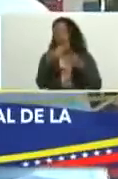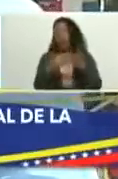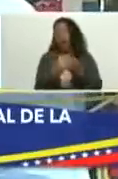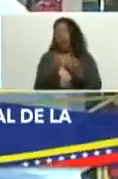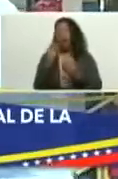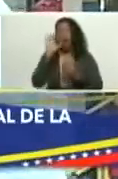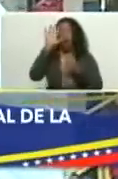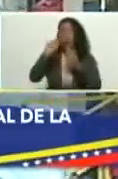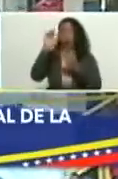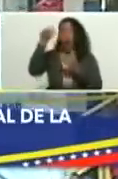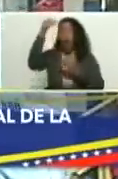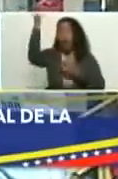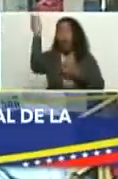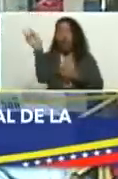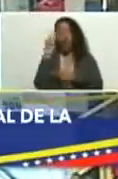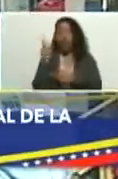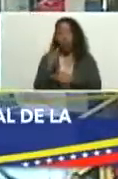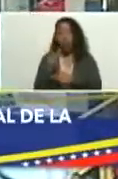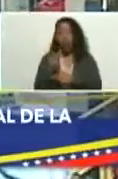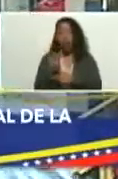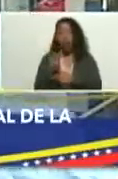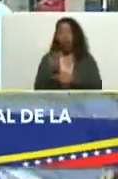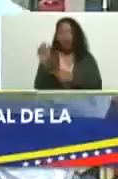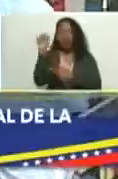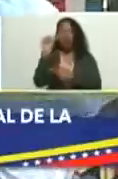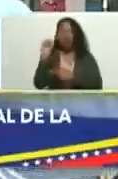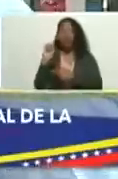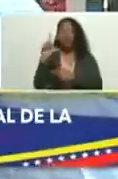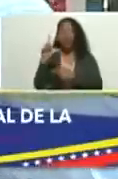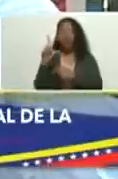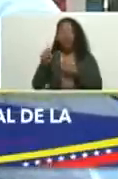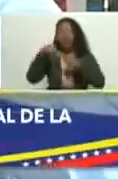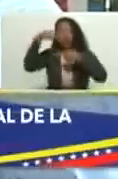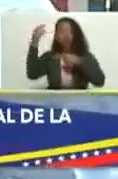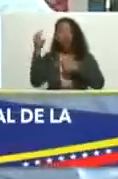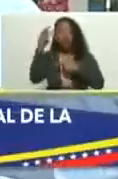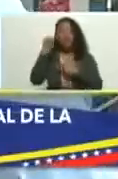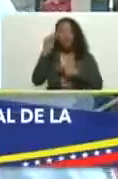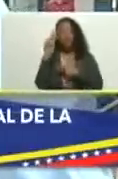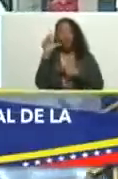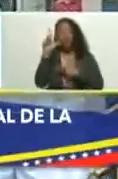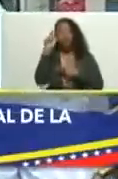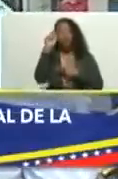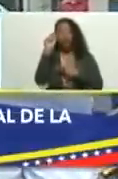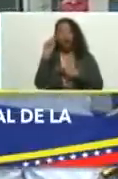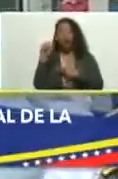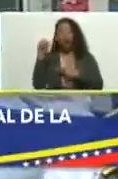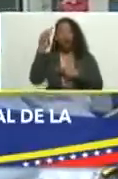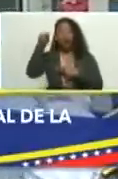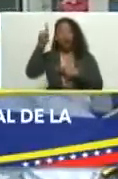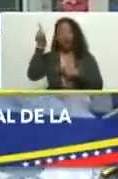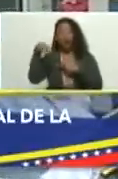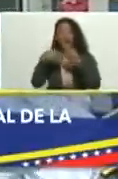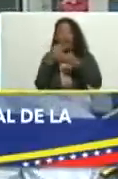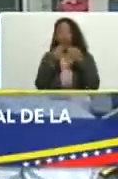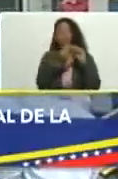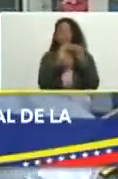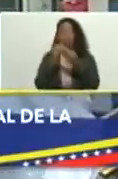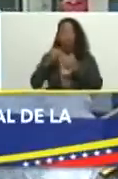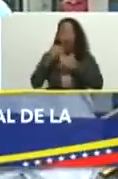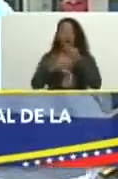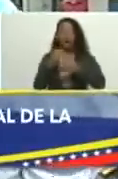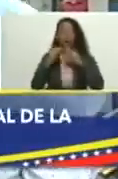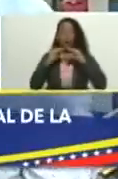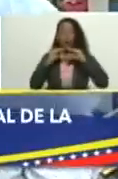importados, el Exol D40 y el Multan. Eran dos productos importados que se hacía una mezcla y se creaba esa